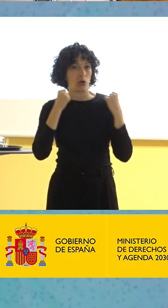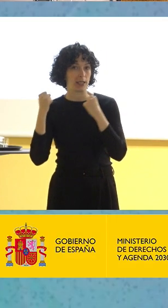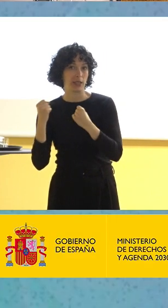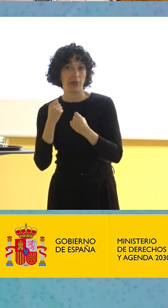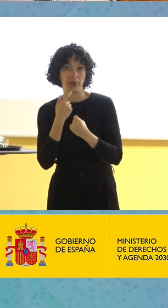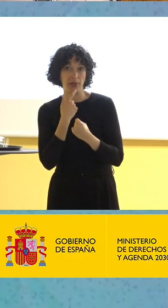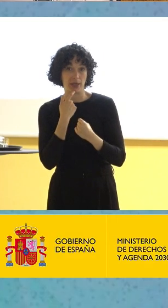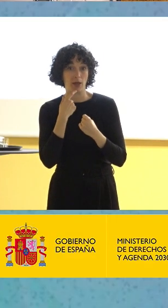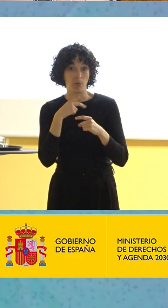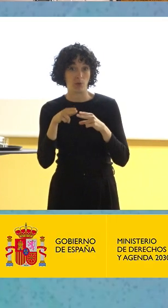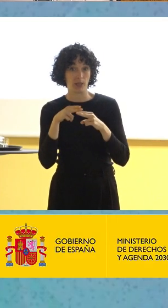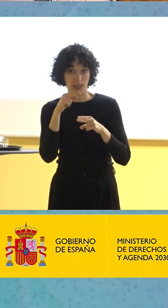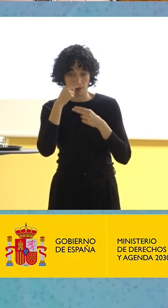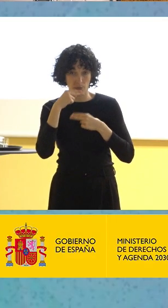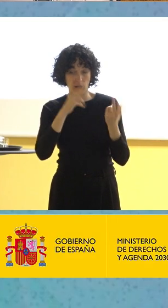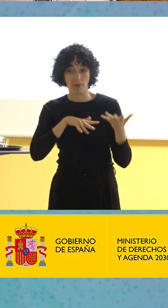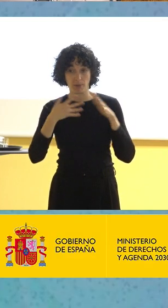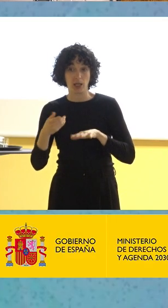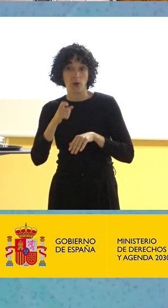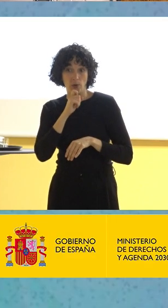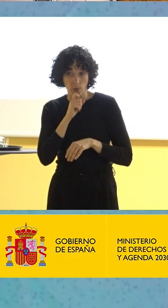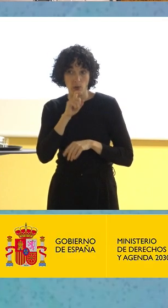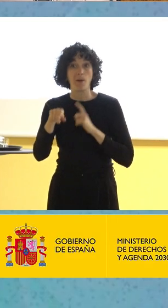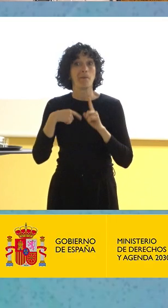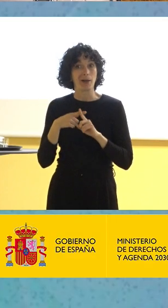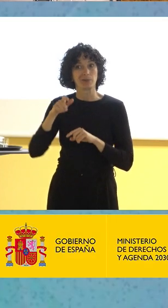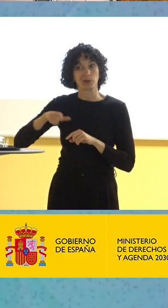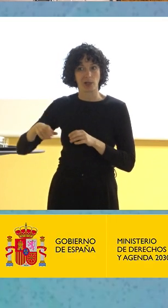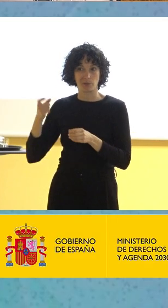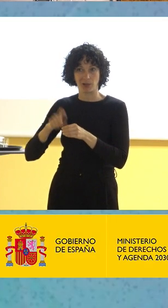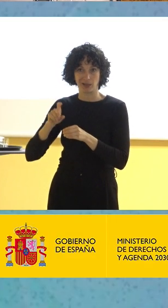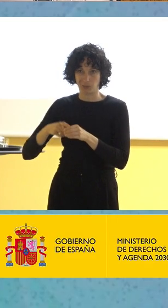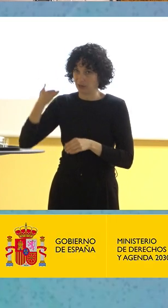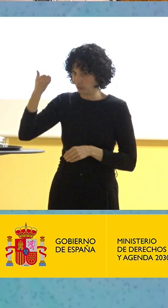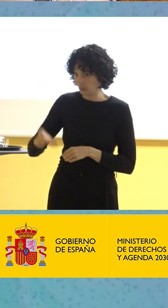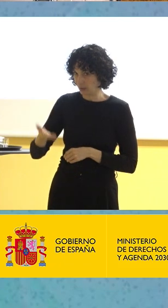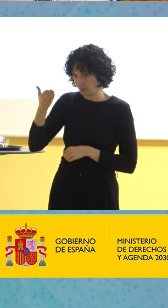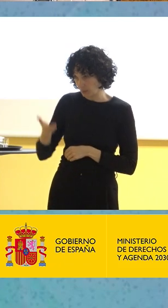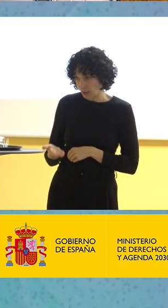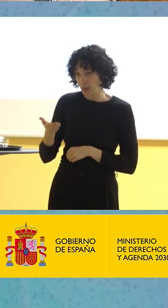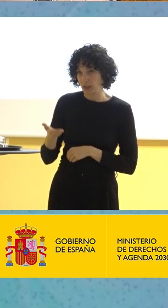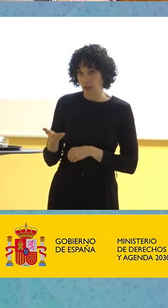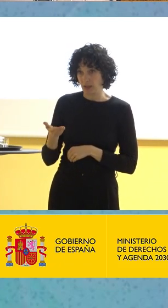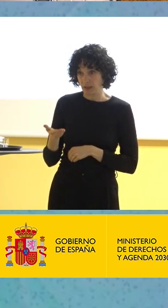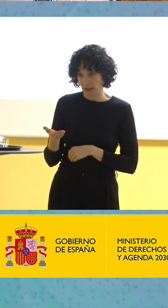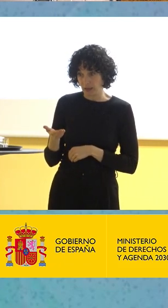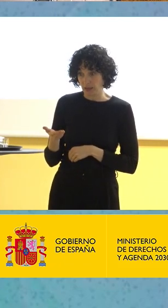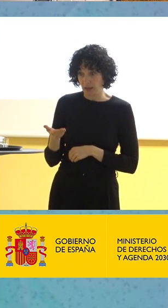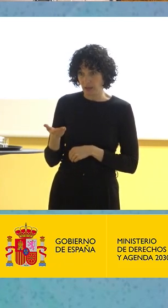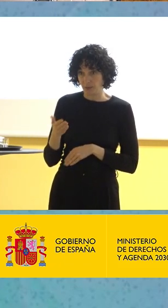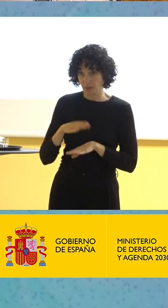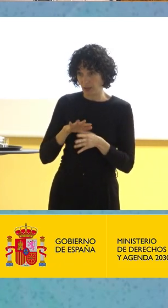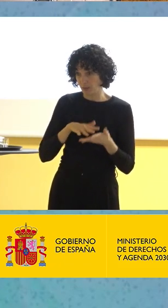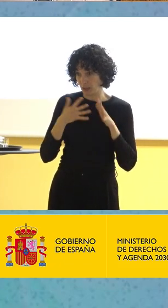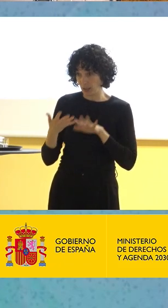se está implementando esa política pública y poder hacer entrevistas a los propios actores clave en la